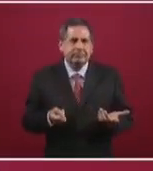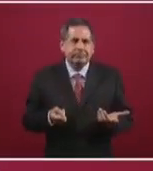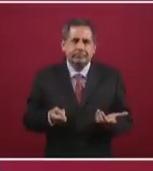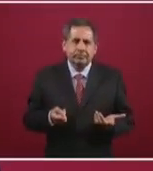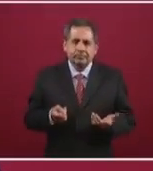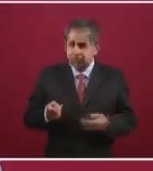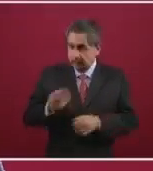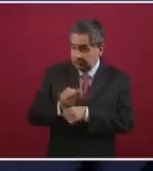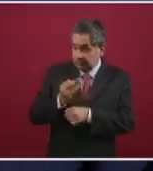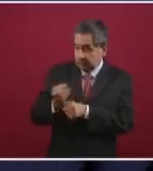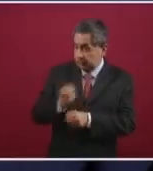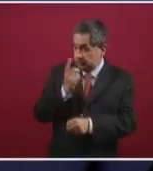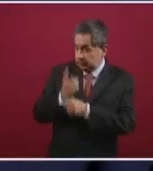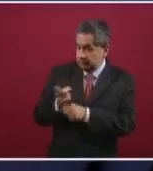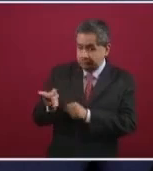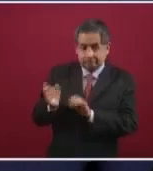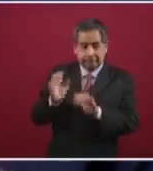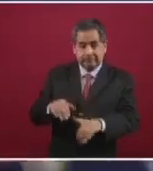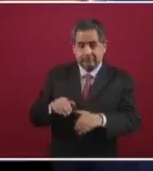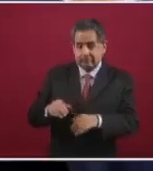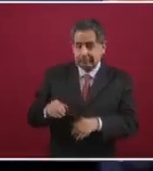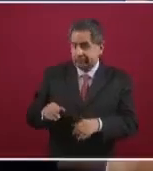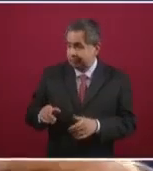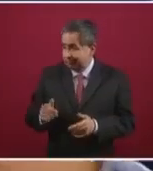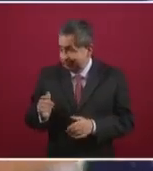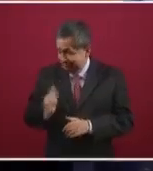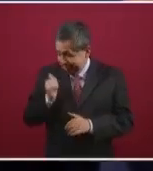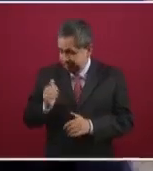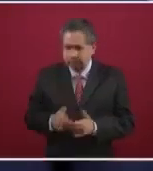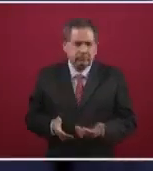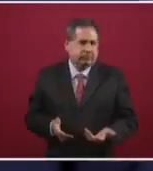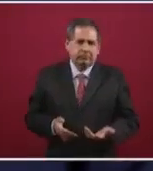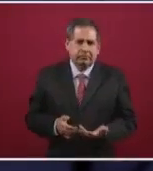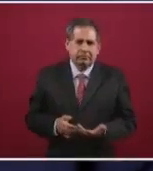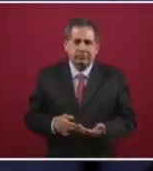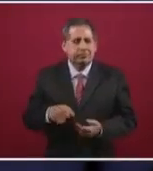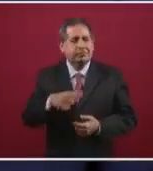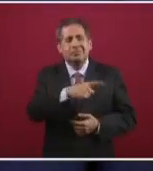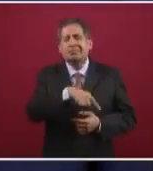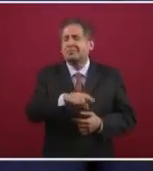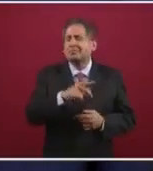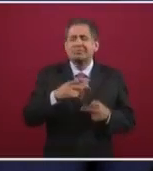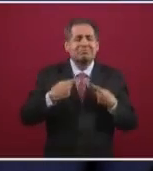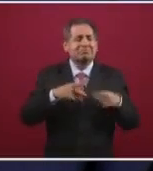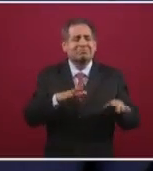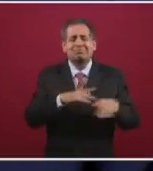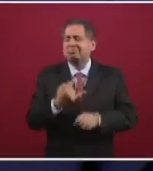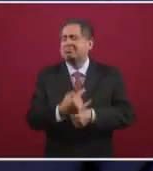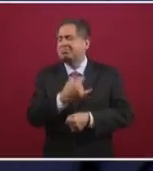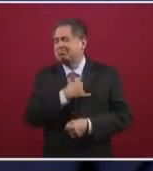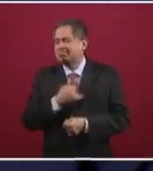ahora que tienes la oportunidad. El pueblo es malagradecido,